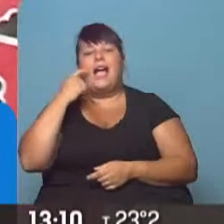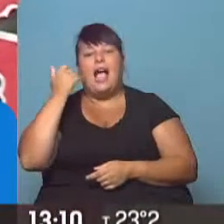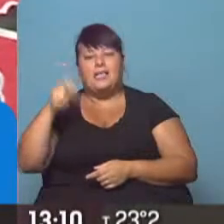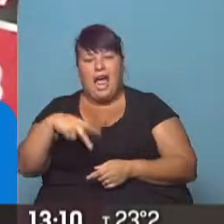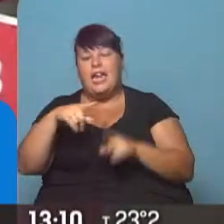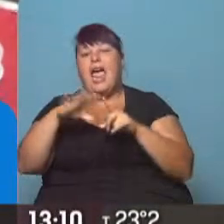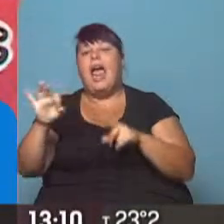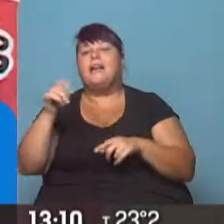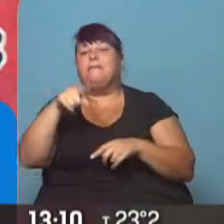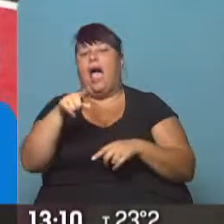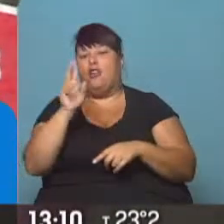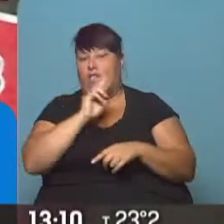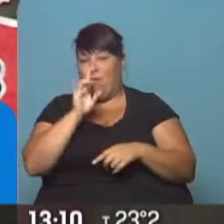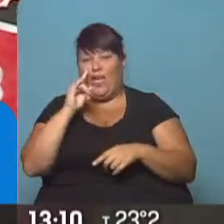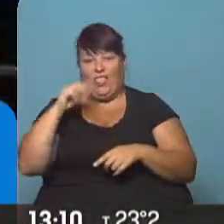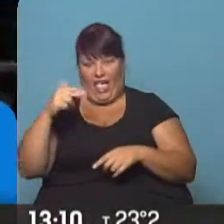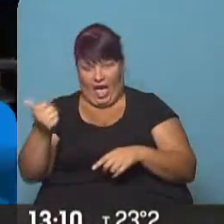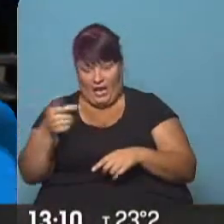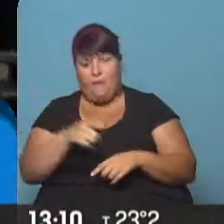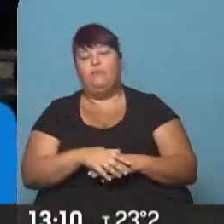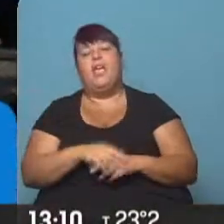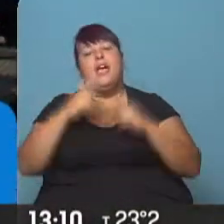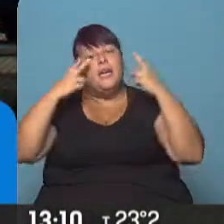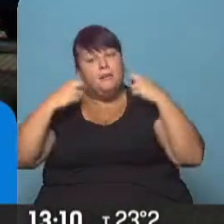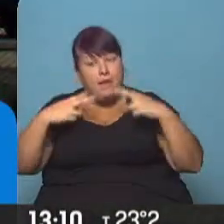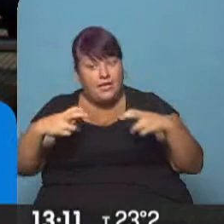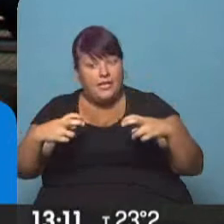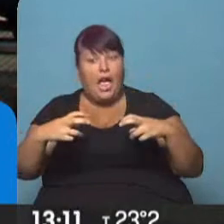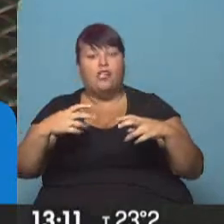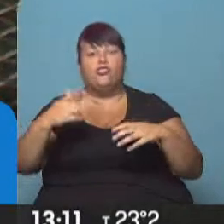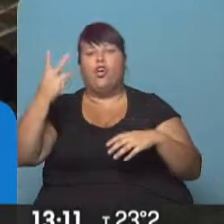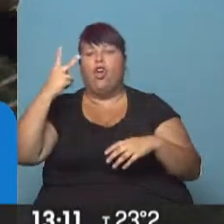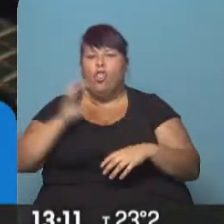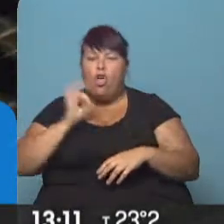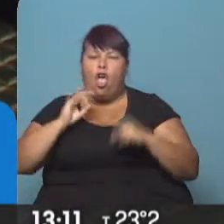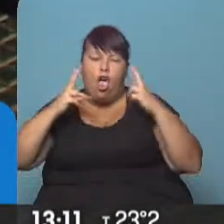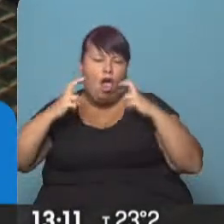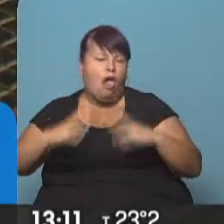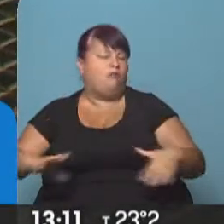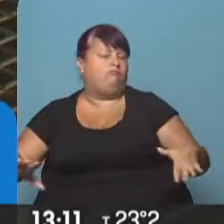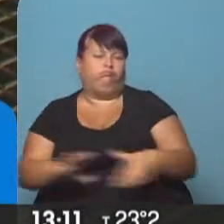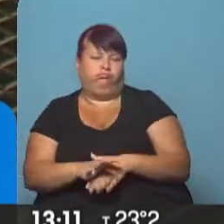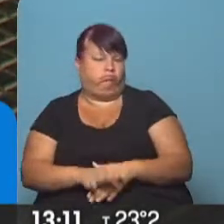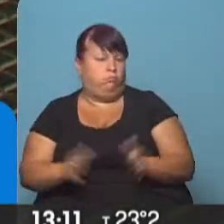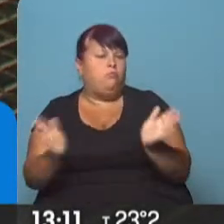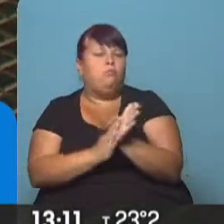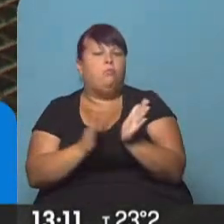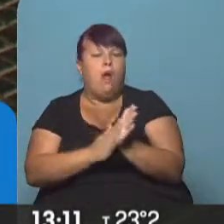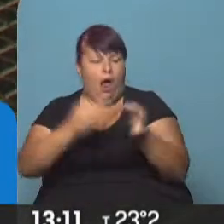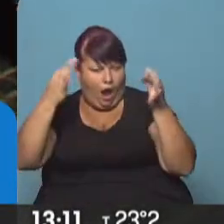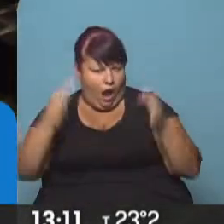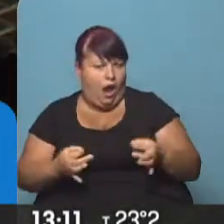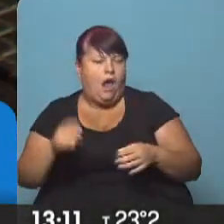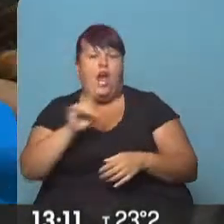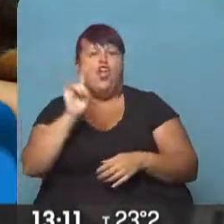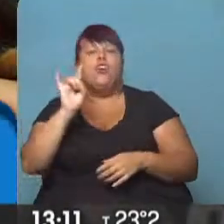de Diana Zacayán. La investigación que se llevó a cabo durante 2 años es muy sólida, están documentados no solo